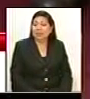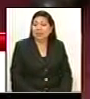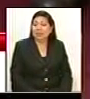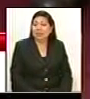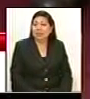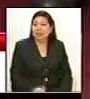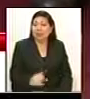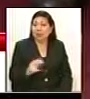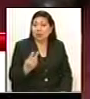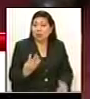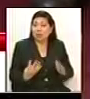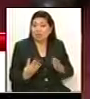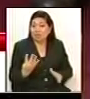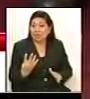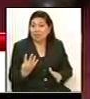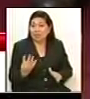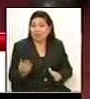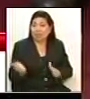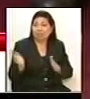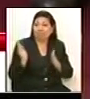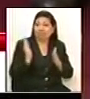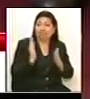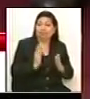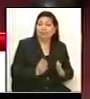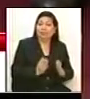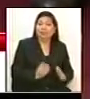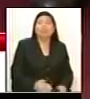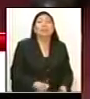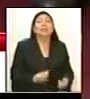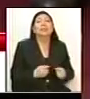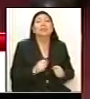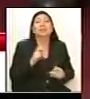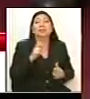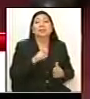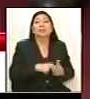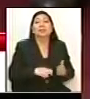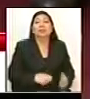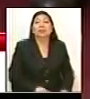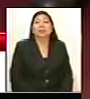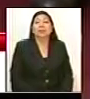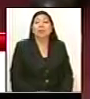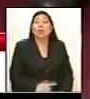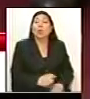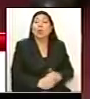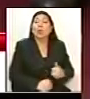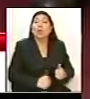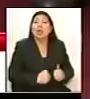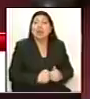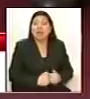Desde el 2014, las exportaciones mineras anualmente